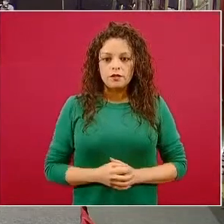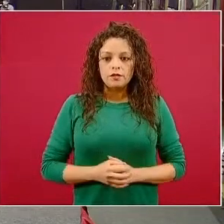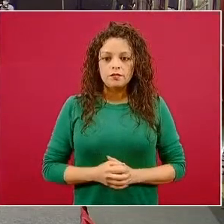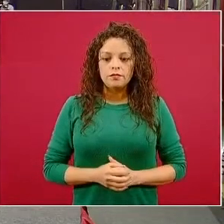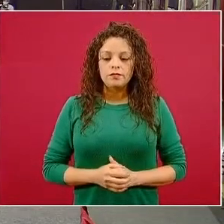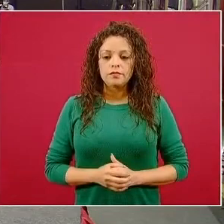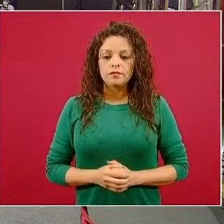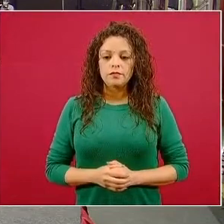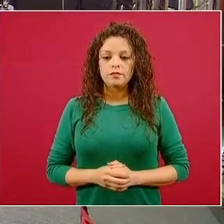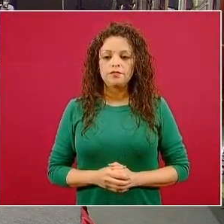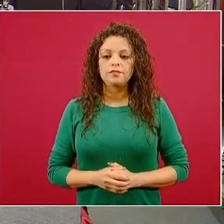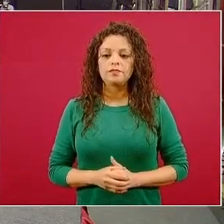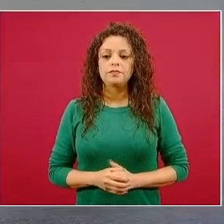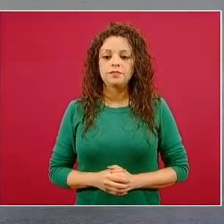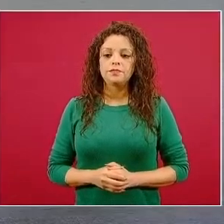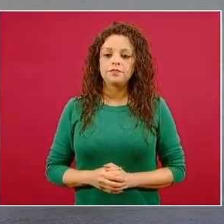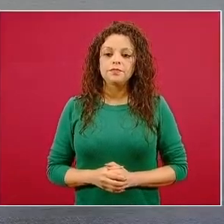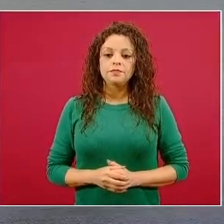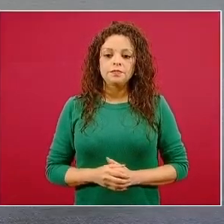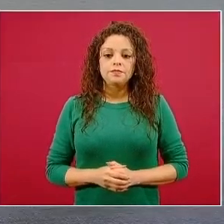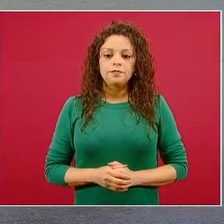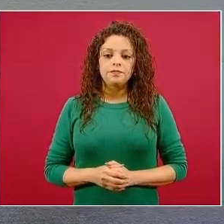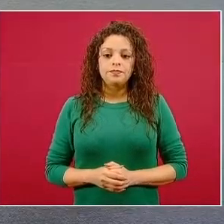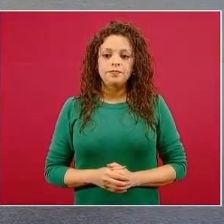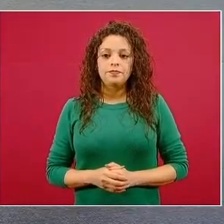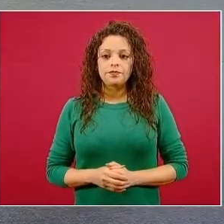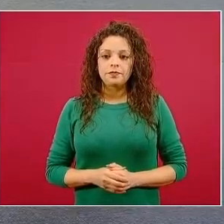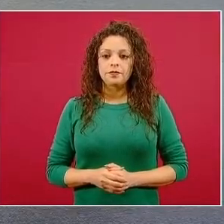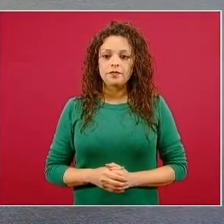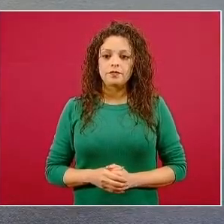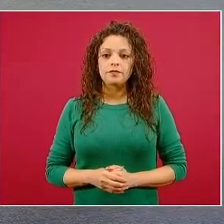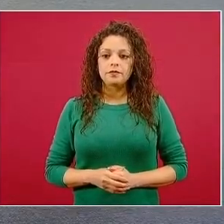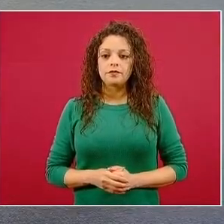favor, Nuria Fernández, de Caracola.